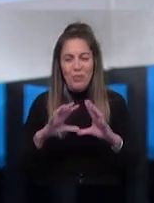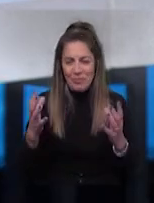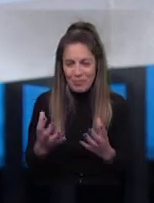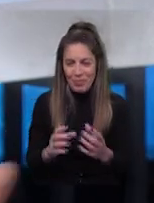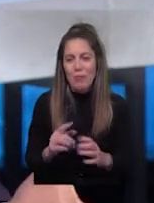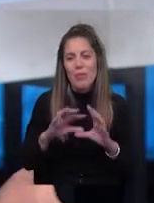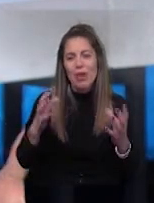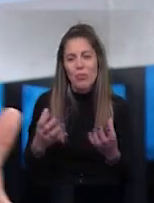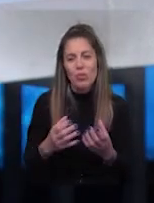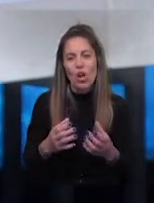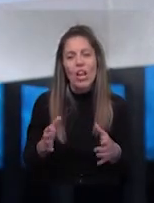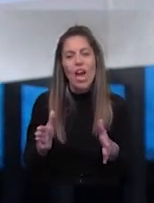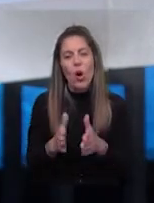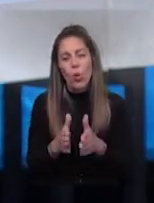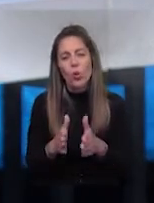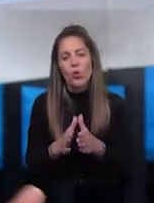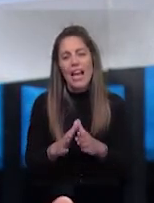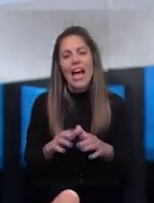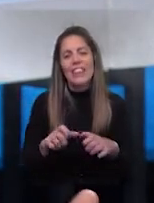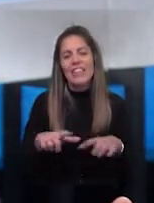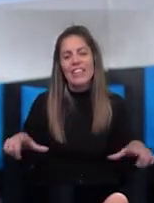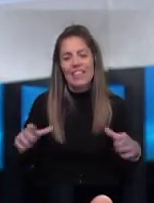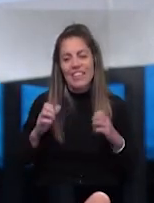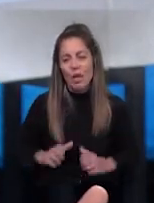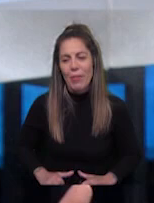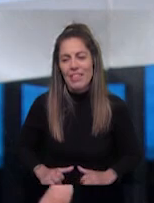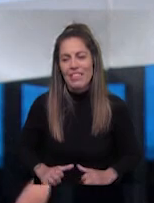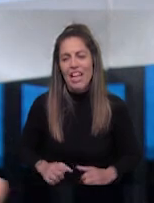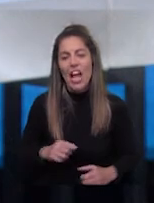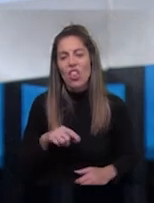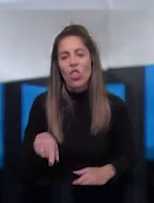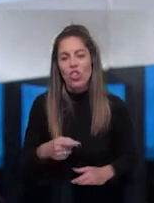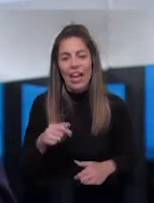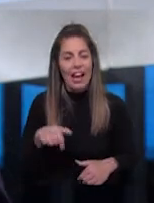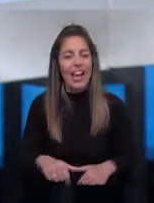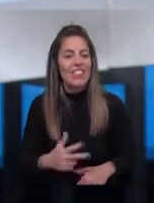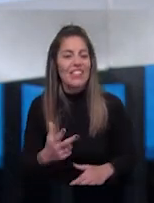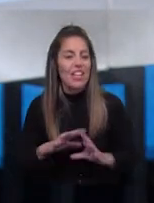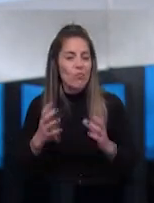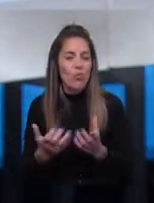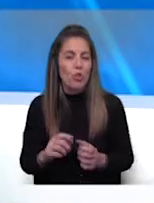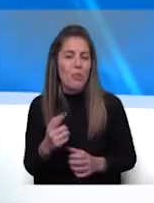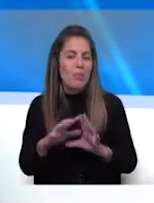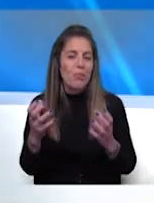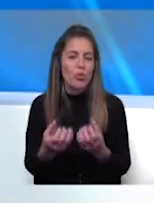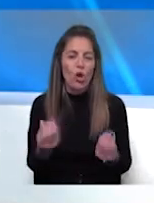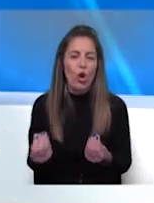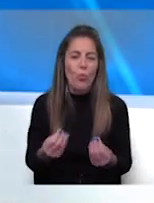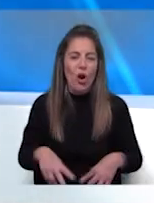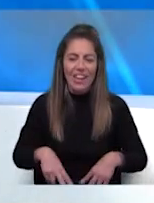Primer mundo. ¿Y la JUTEP qué pasa? ¿Está en el primer mundo? ¿Dónde está? ¿Está en el tercer mundo, acá en Uruguay? ¿Cómo lo estás analizando? A